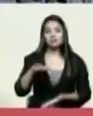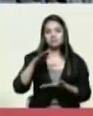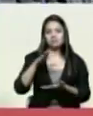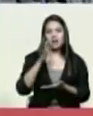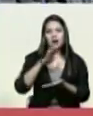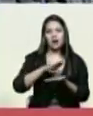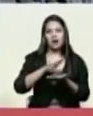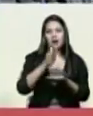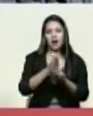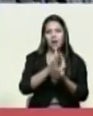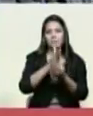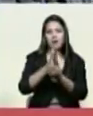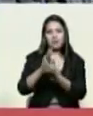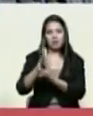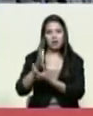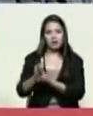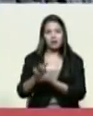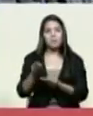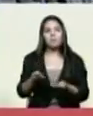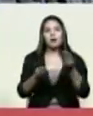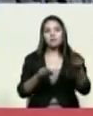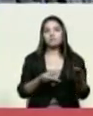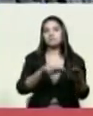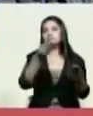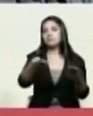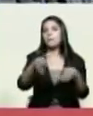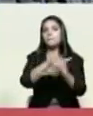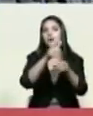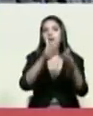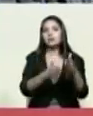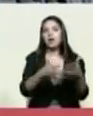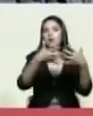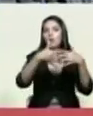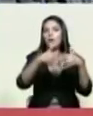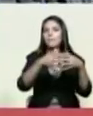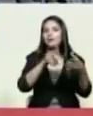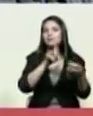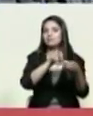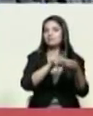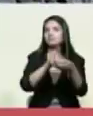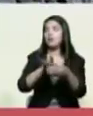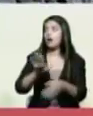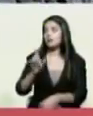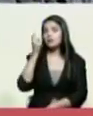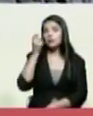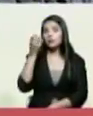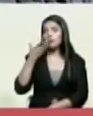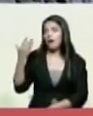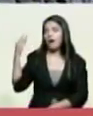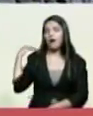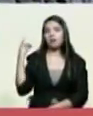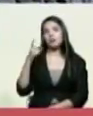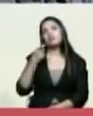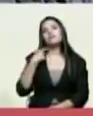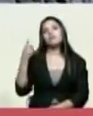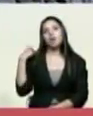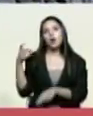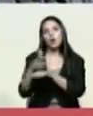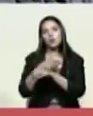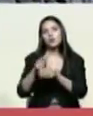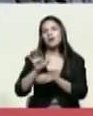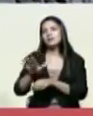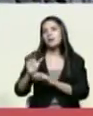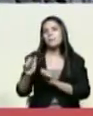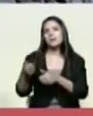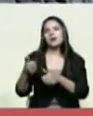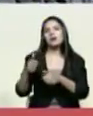de carpetas para llevarla a los ministerios con contratos, con empresas. Así eran los diputados de la Cuarta República. Y así fueron los primeros